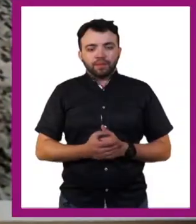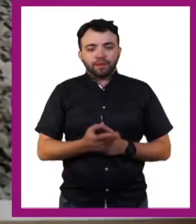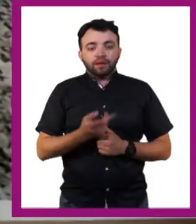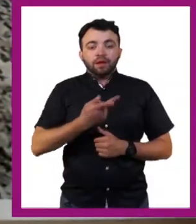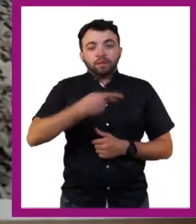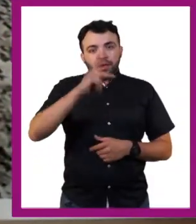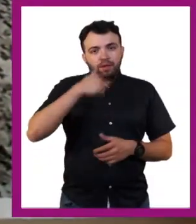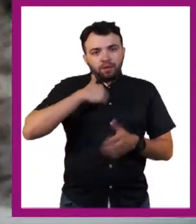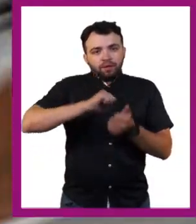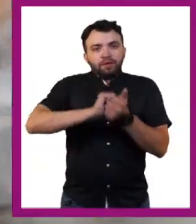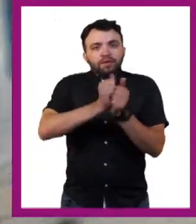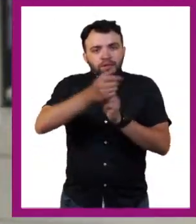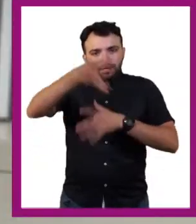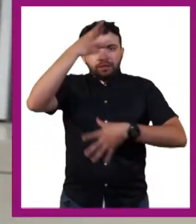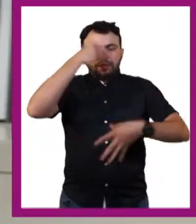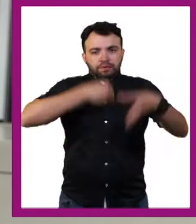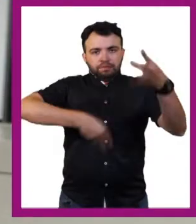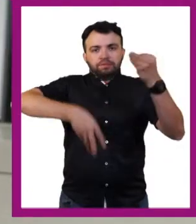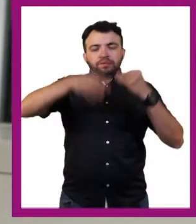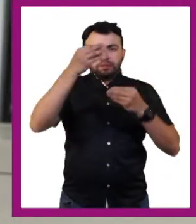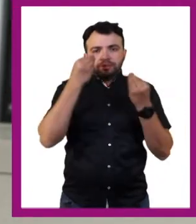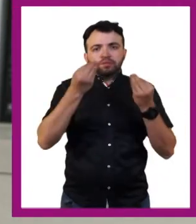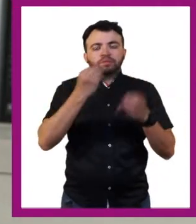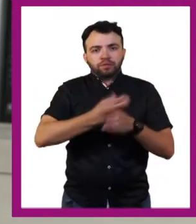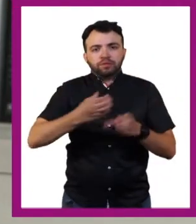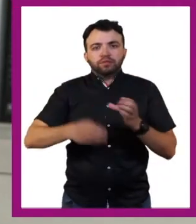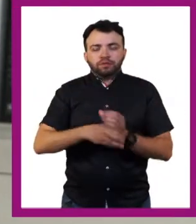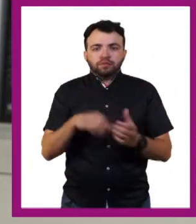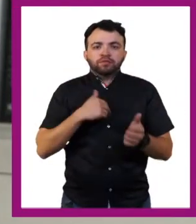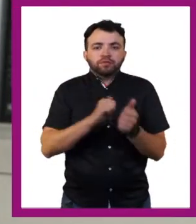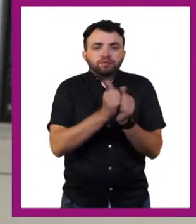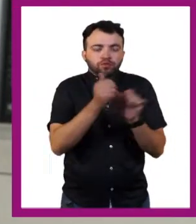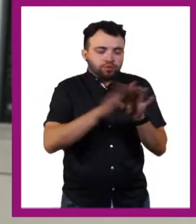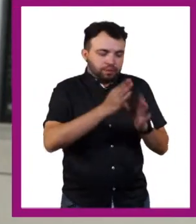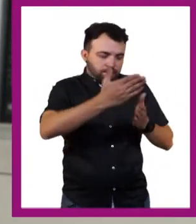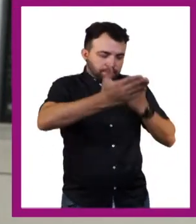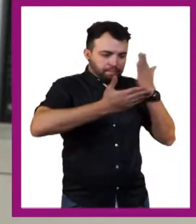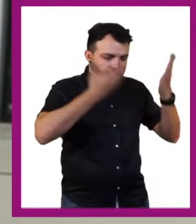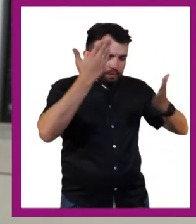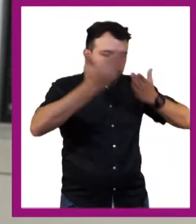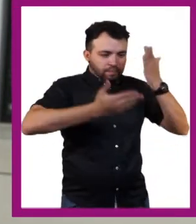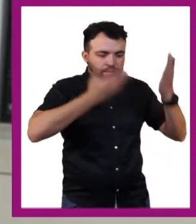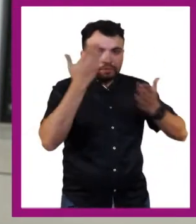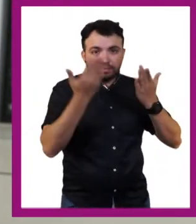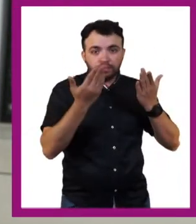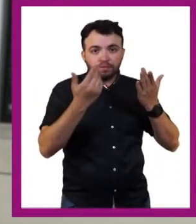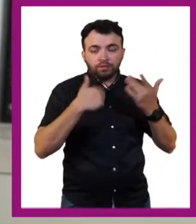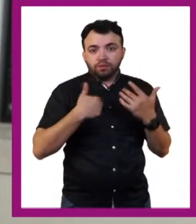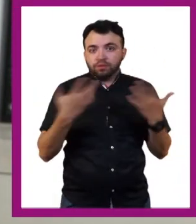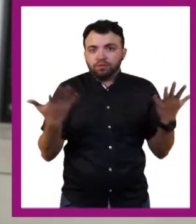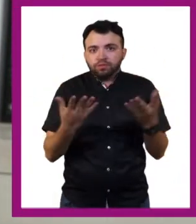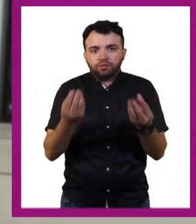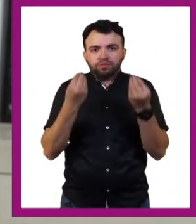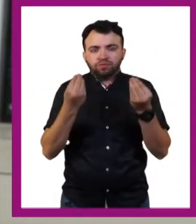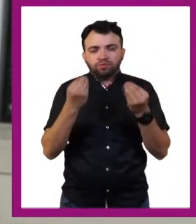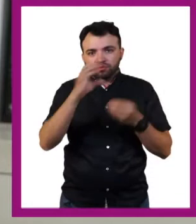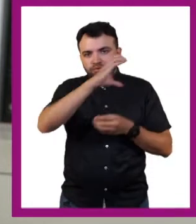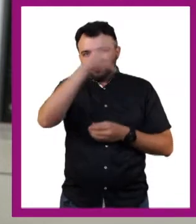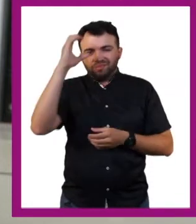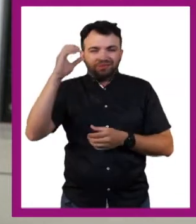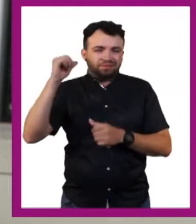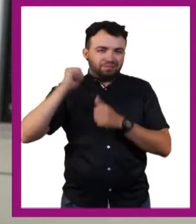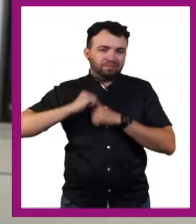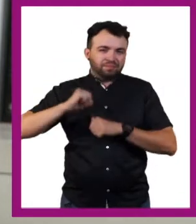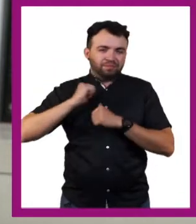Pero yo empecé a practicar como muchas cosas que leía de esa forma y yo hacía mucho fotografía análoga